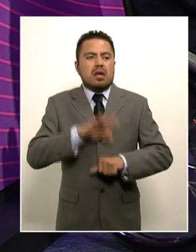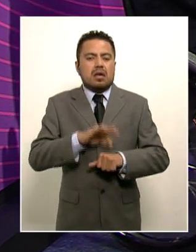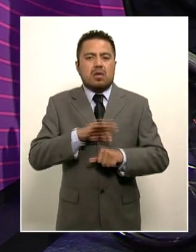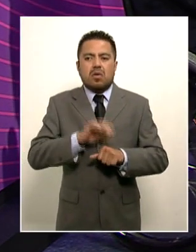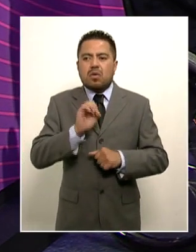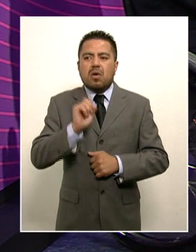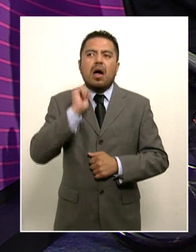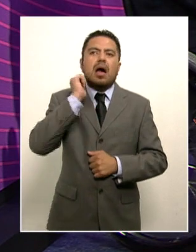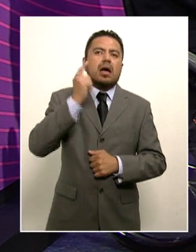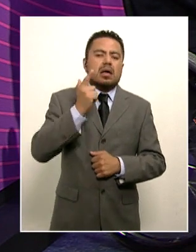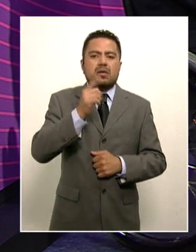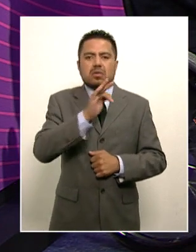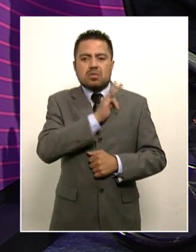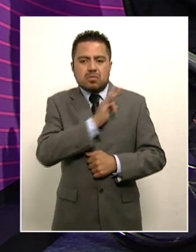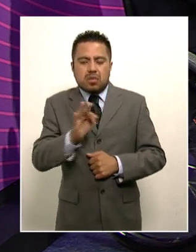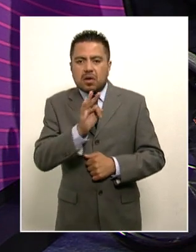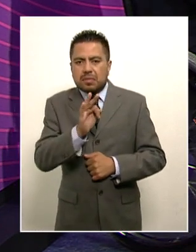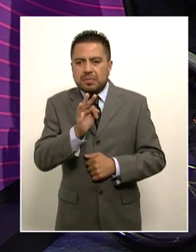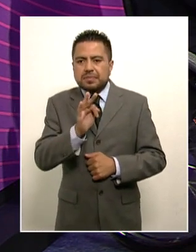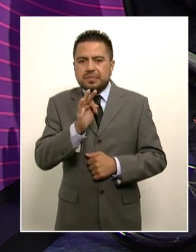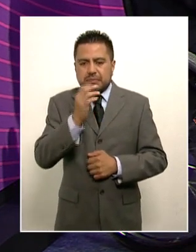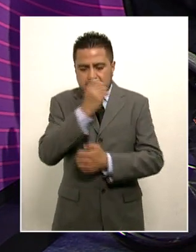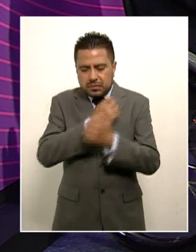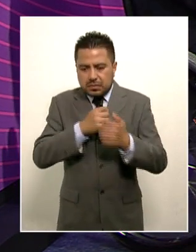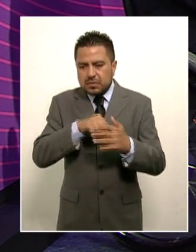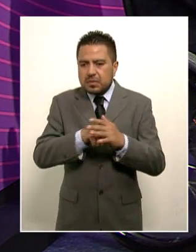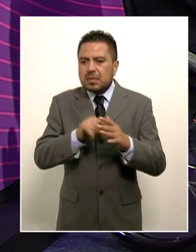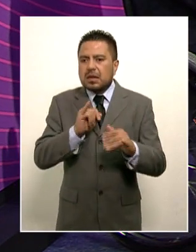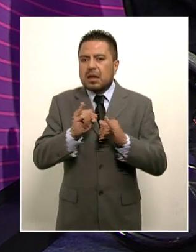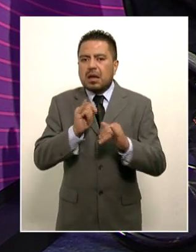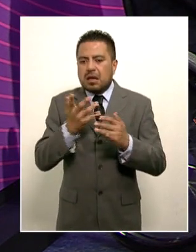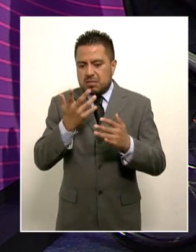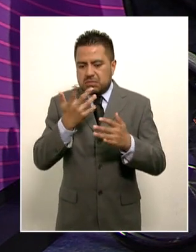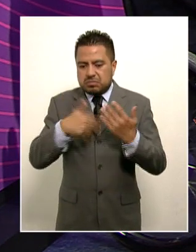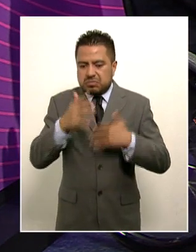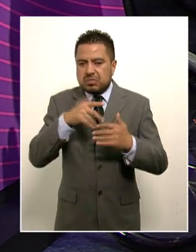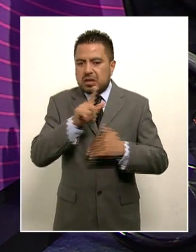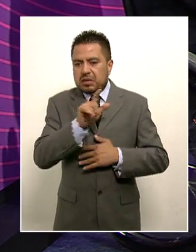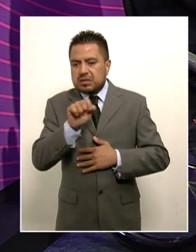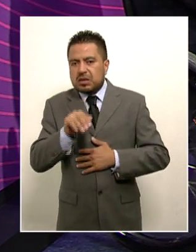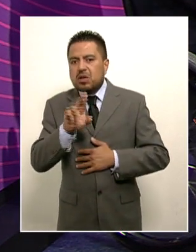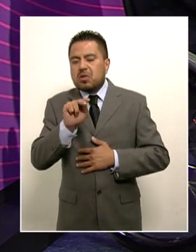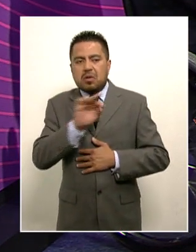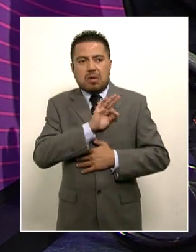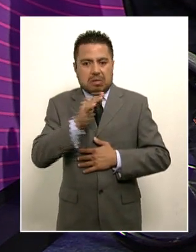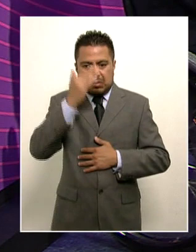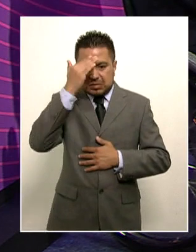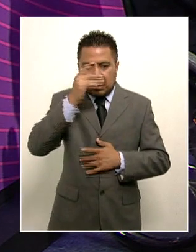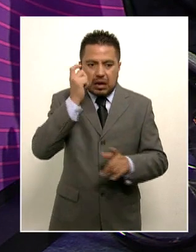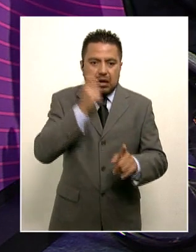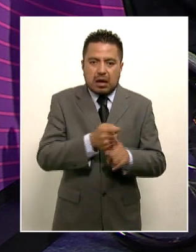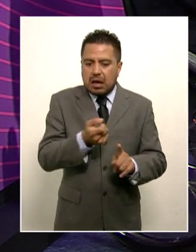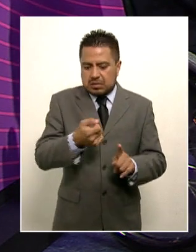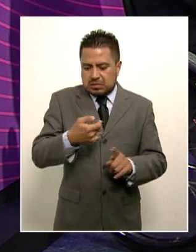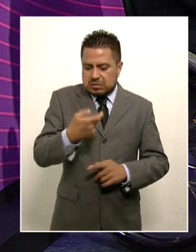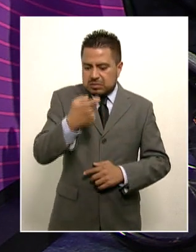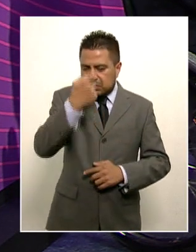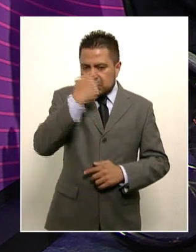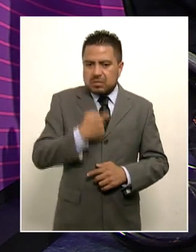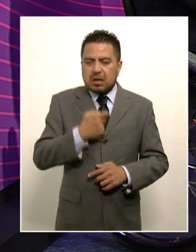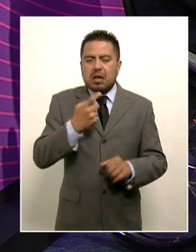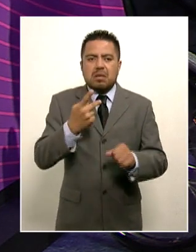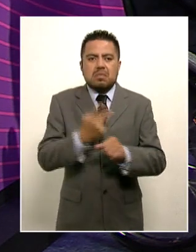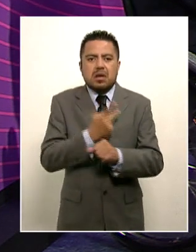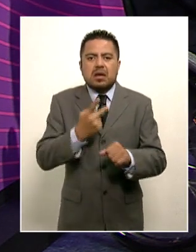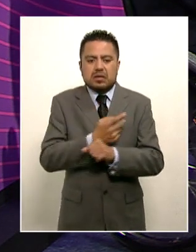o alguien que le pueda hacer una interpretación en lengua de señas, pues no va a poder saber por sí misma de qué está